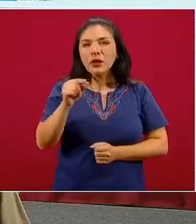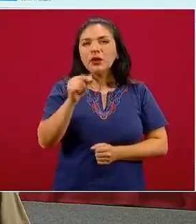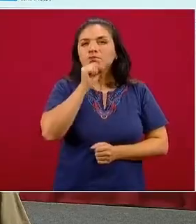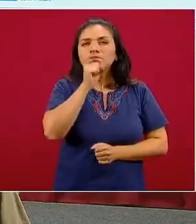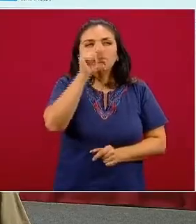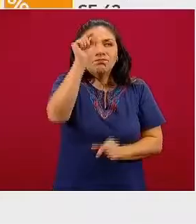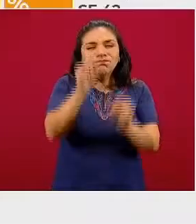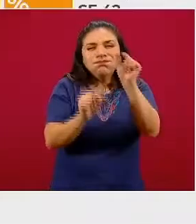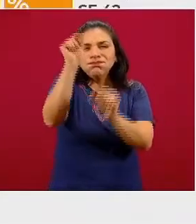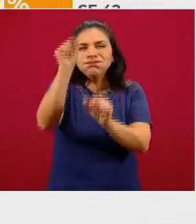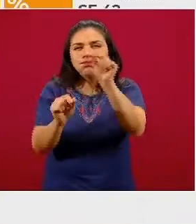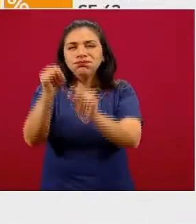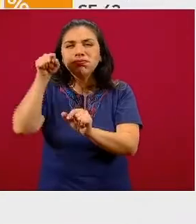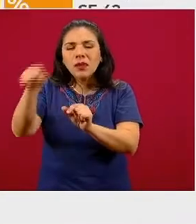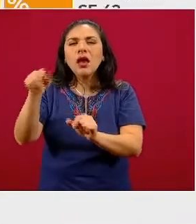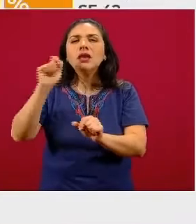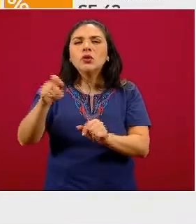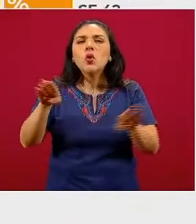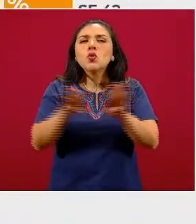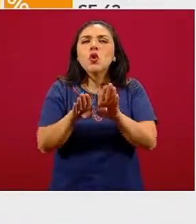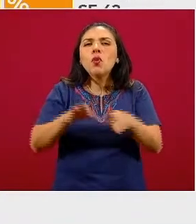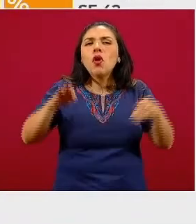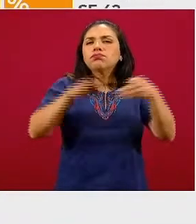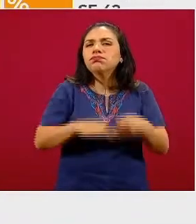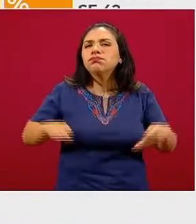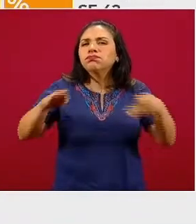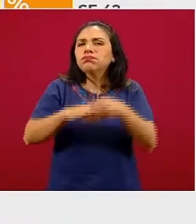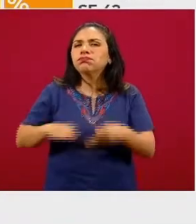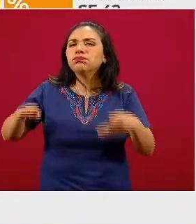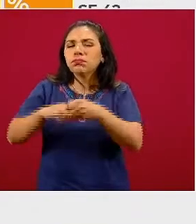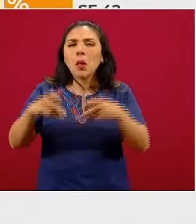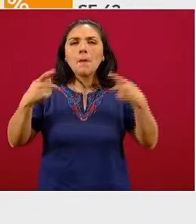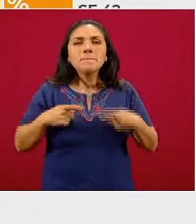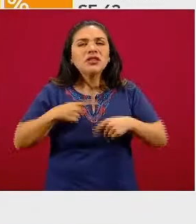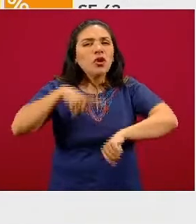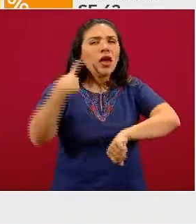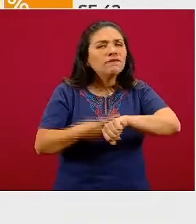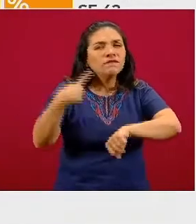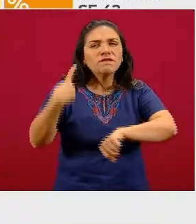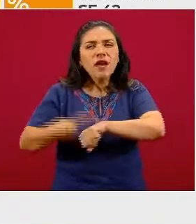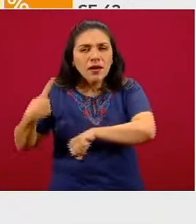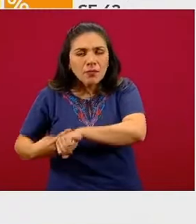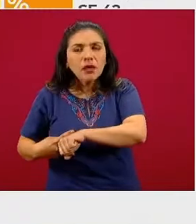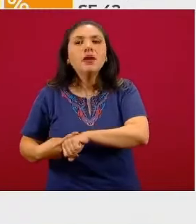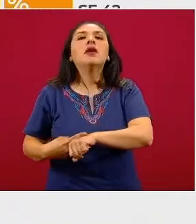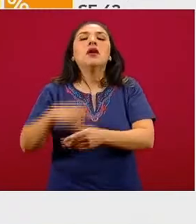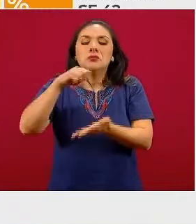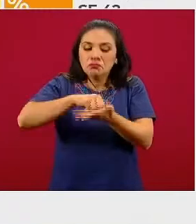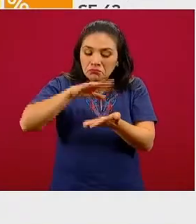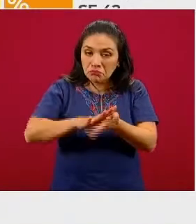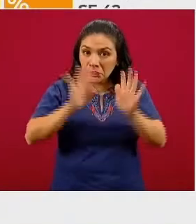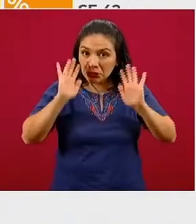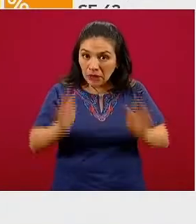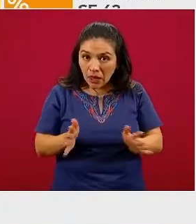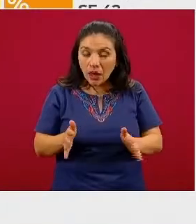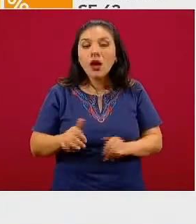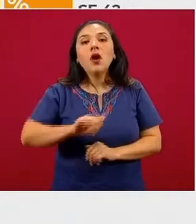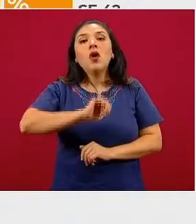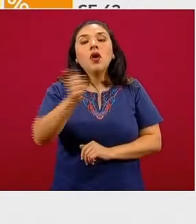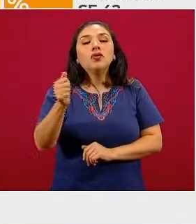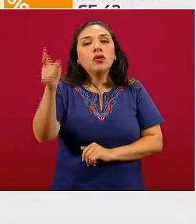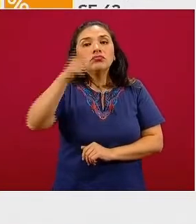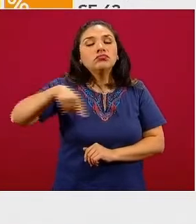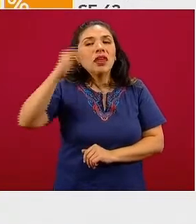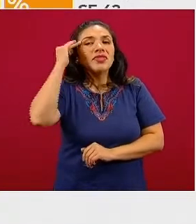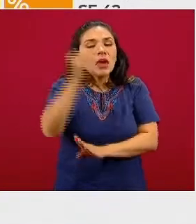representa la ocurrencia de personas enfermas registradas en